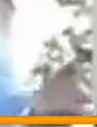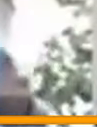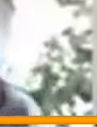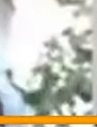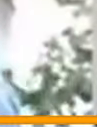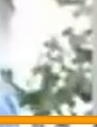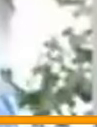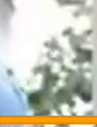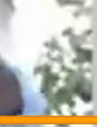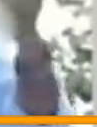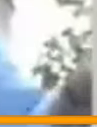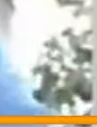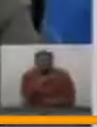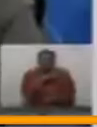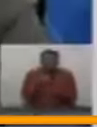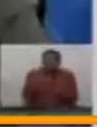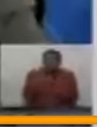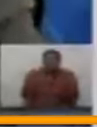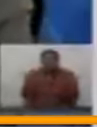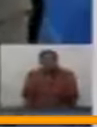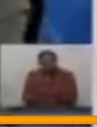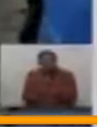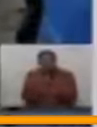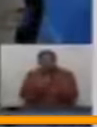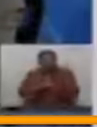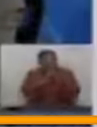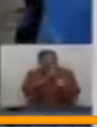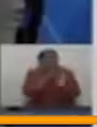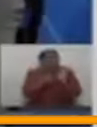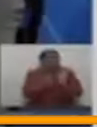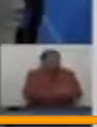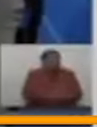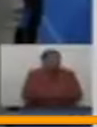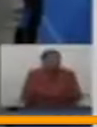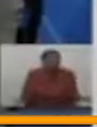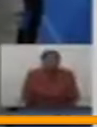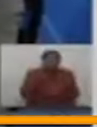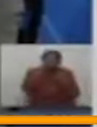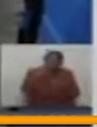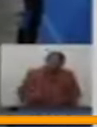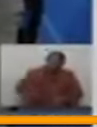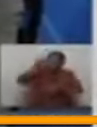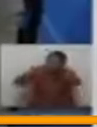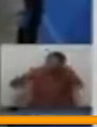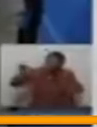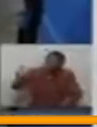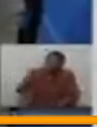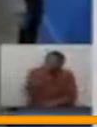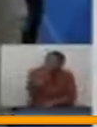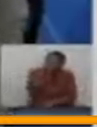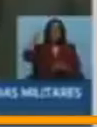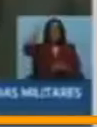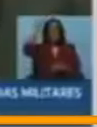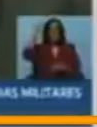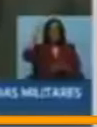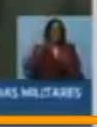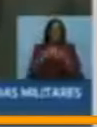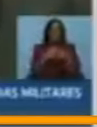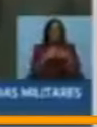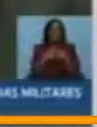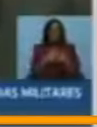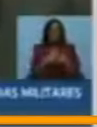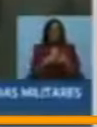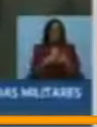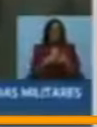y como tú sugieres, como tú lo estás diciendo, tarde o temprano tenemos la esperanza de que la Corte Penal